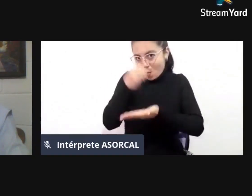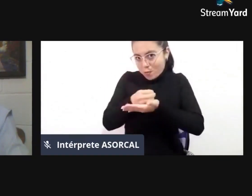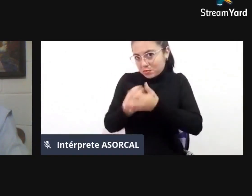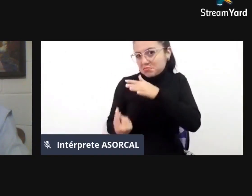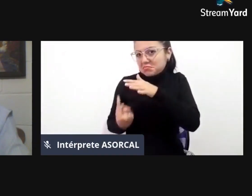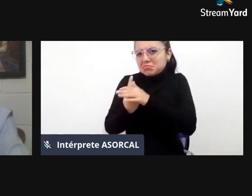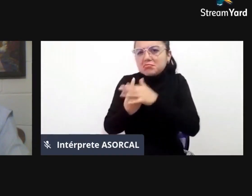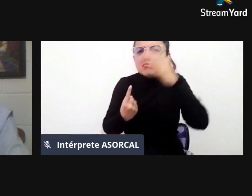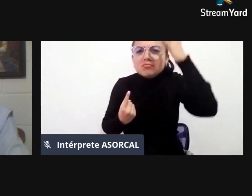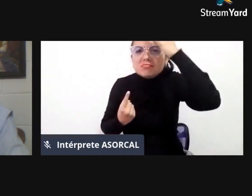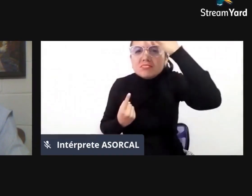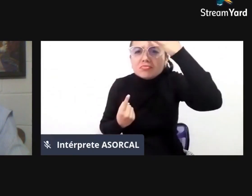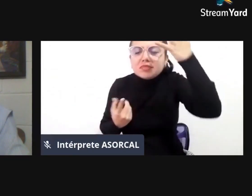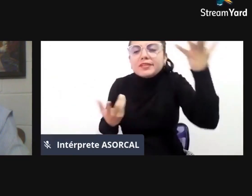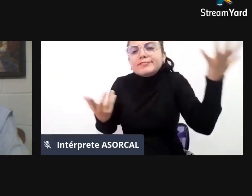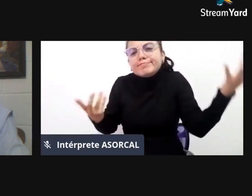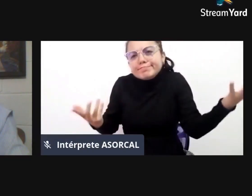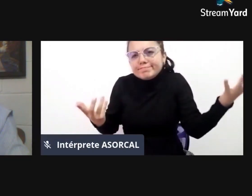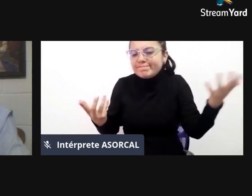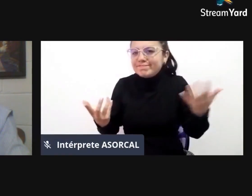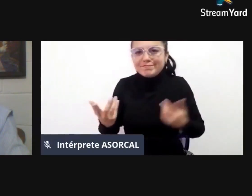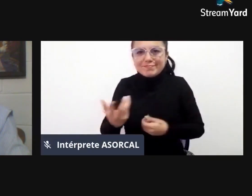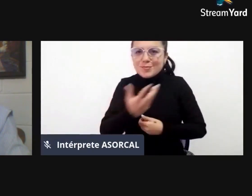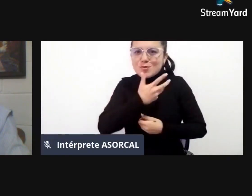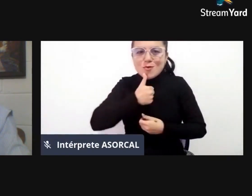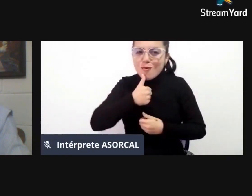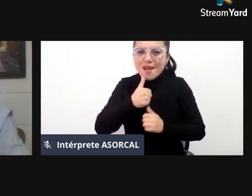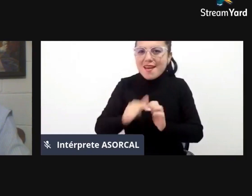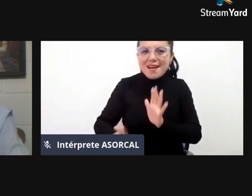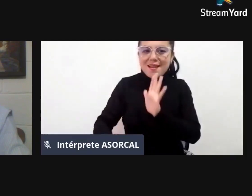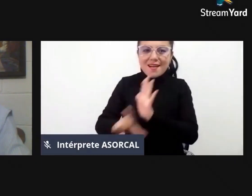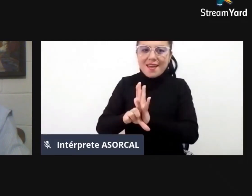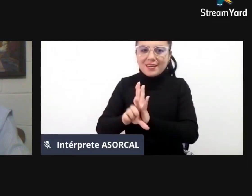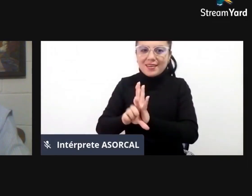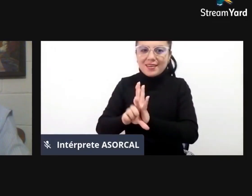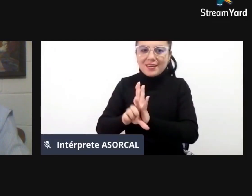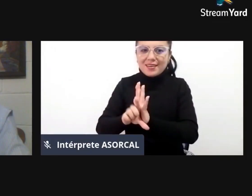fue la evidente ilegitimidad del sistema político,